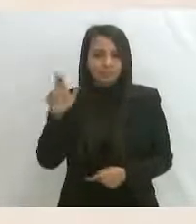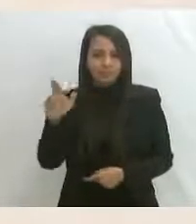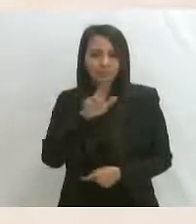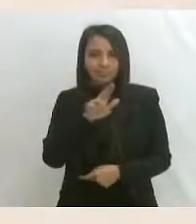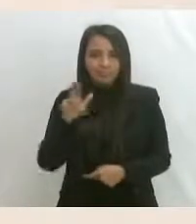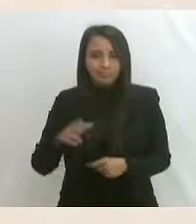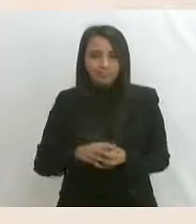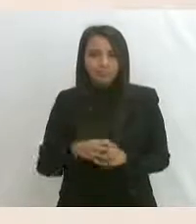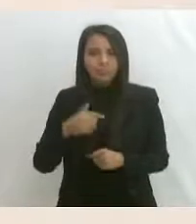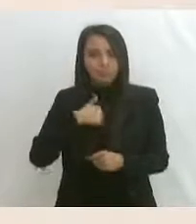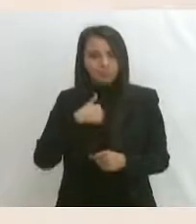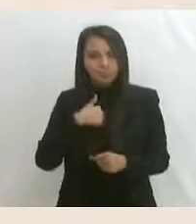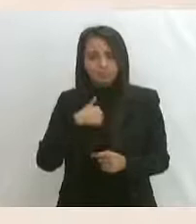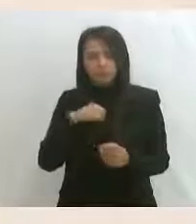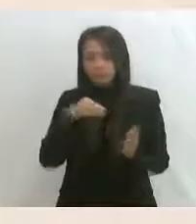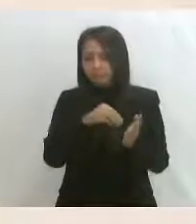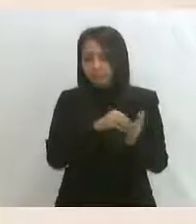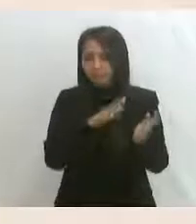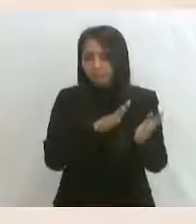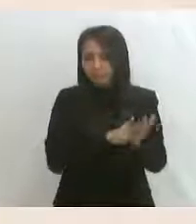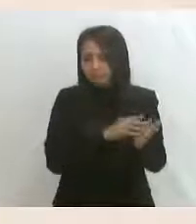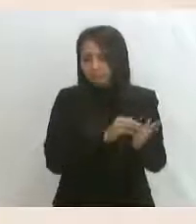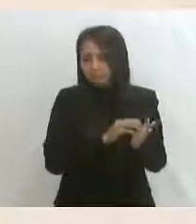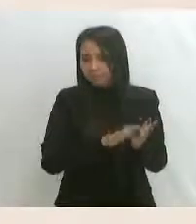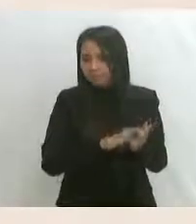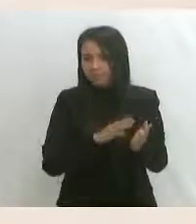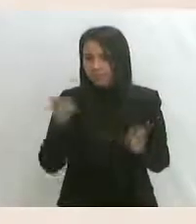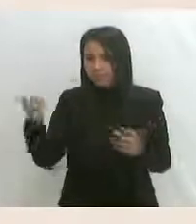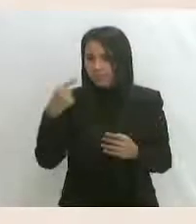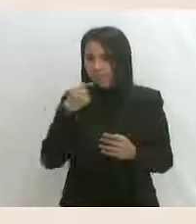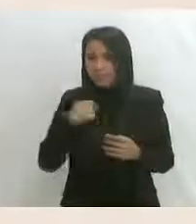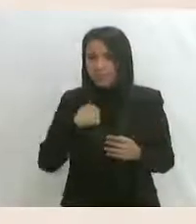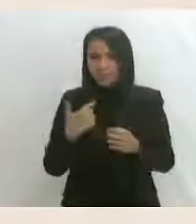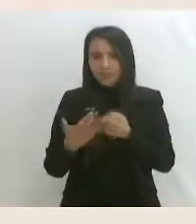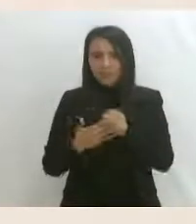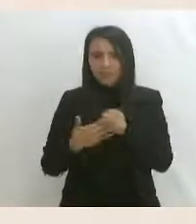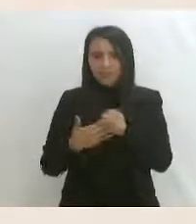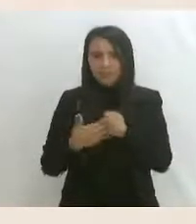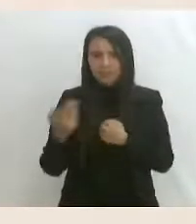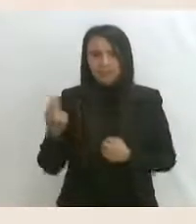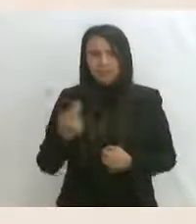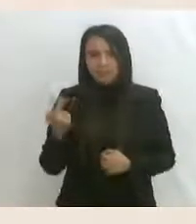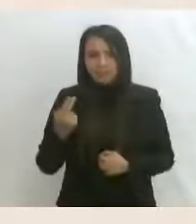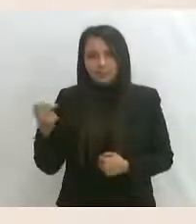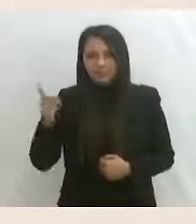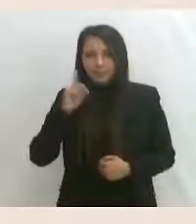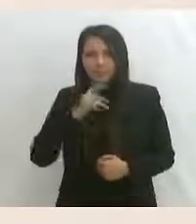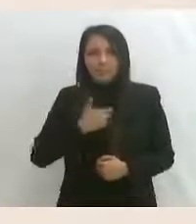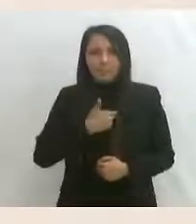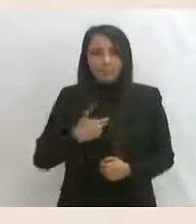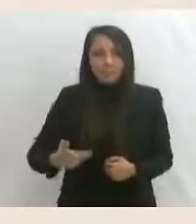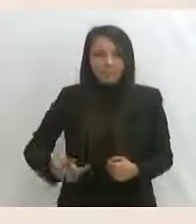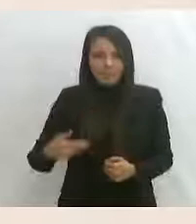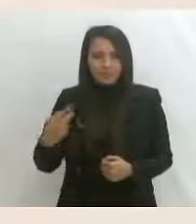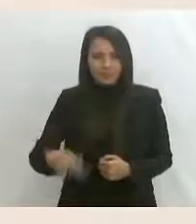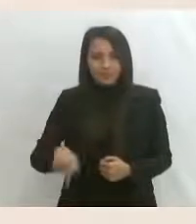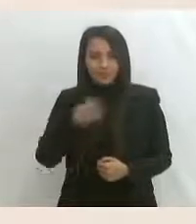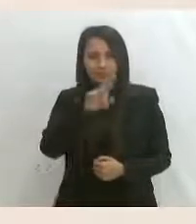en cuenta lo que me está solicitando la presidenta municipal